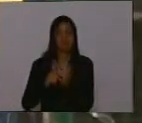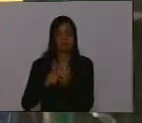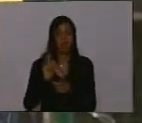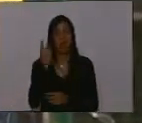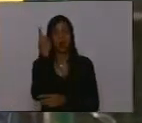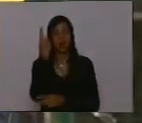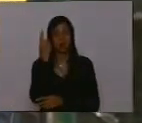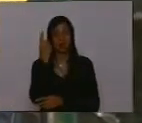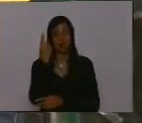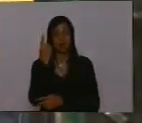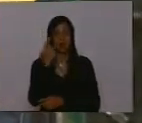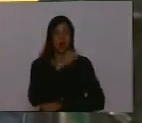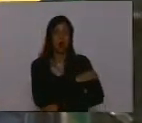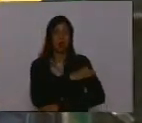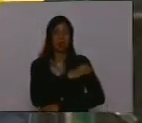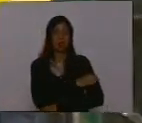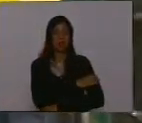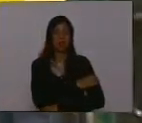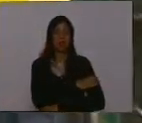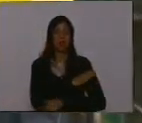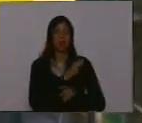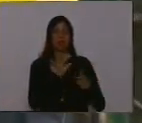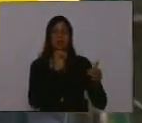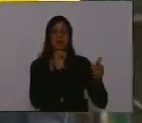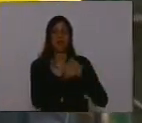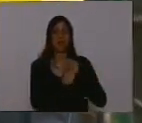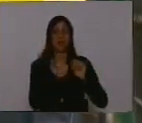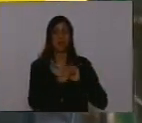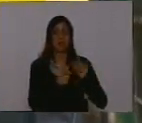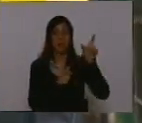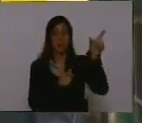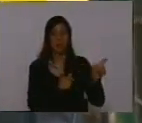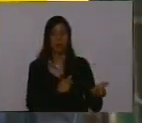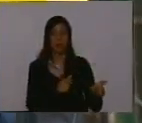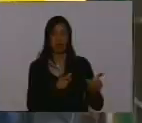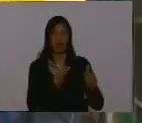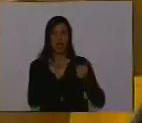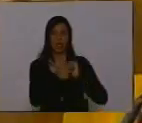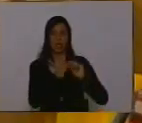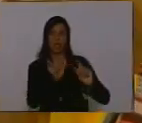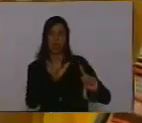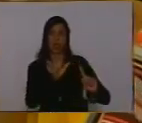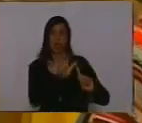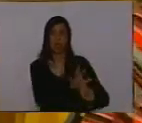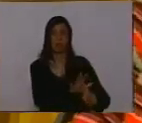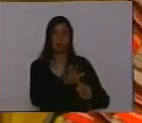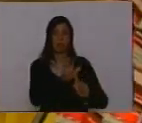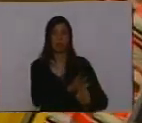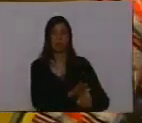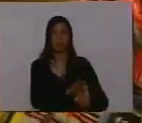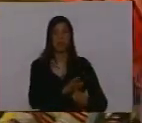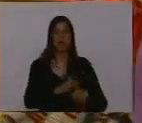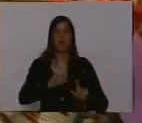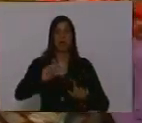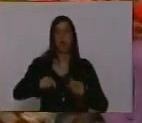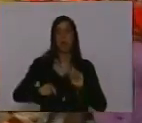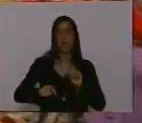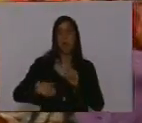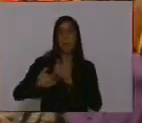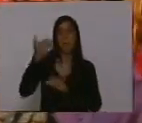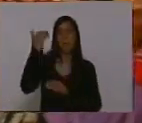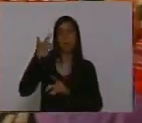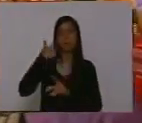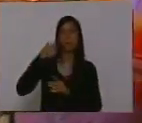deporte era solamente la explotación del deportista como un producto por las marcas internacionales o por esas